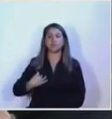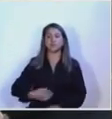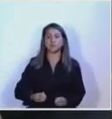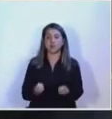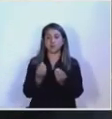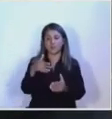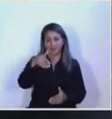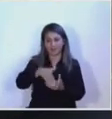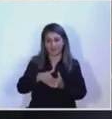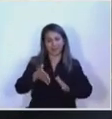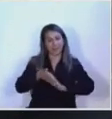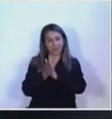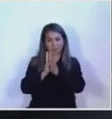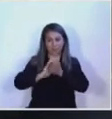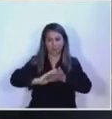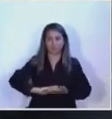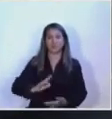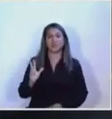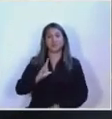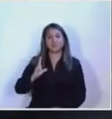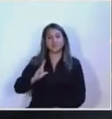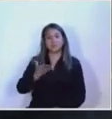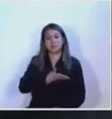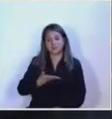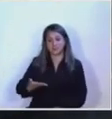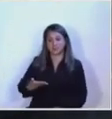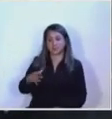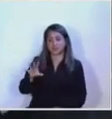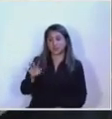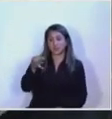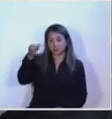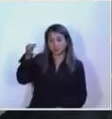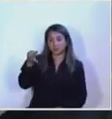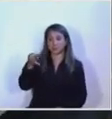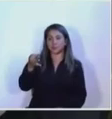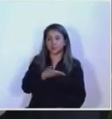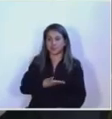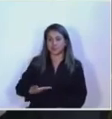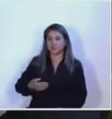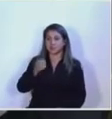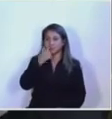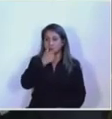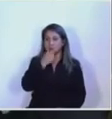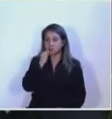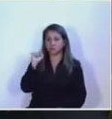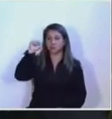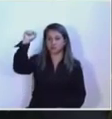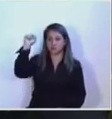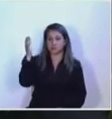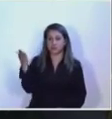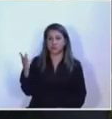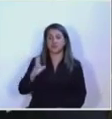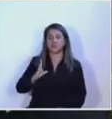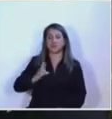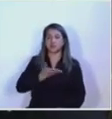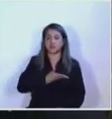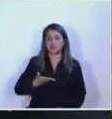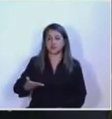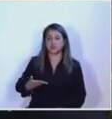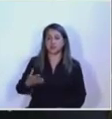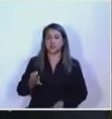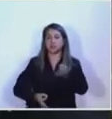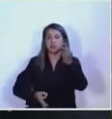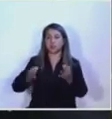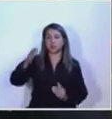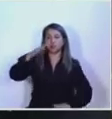todos y a todas. Señor presidente electo Gabriel Boric Font, señor presidente de la Corte